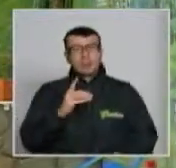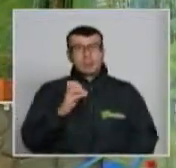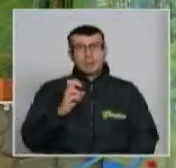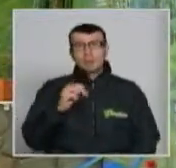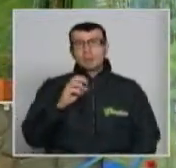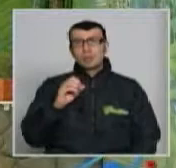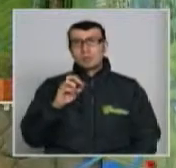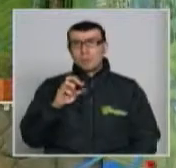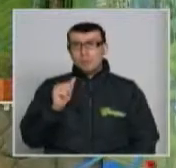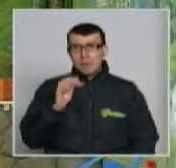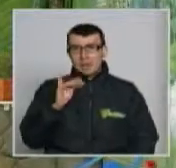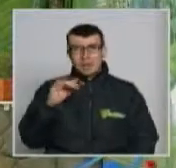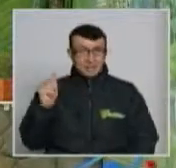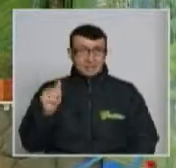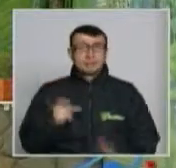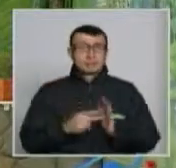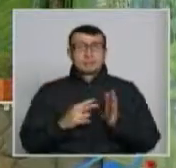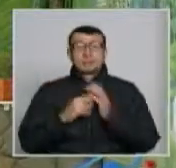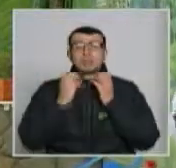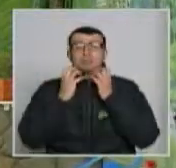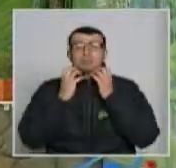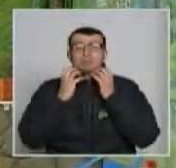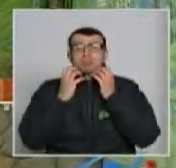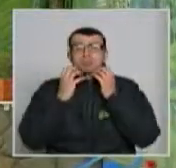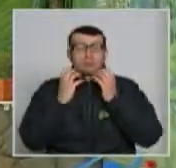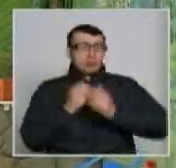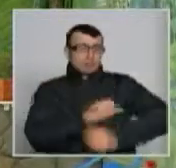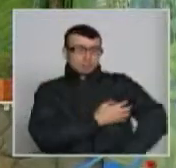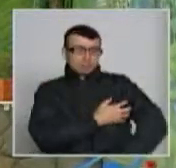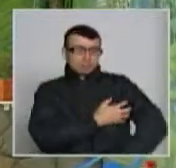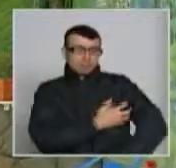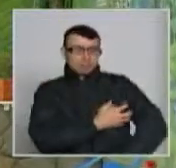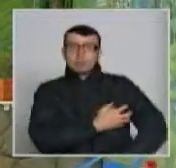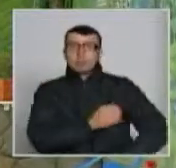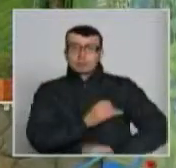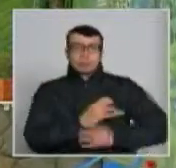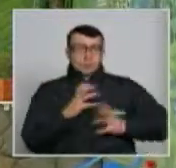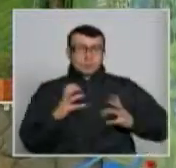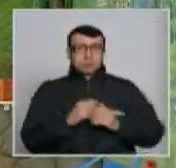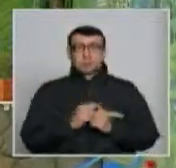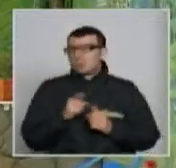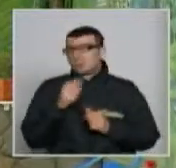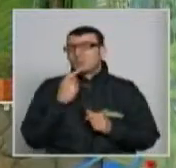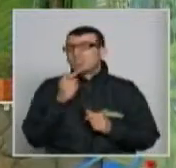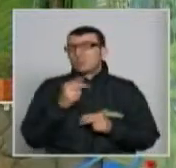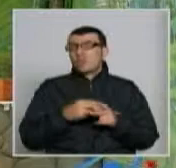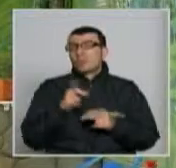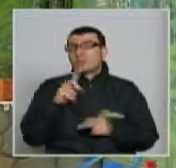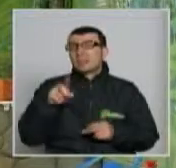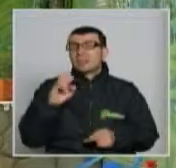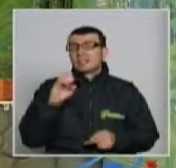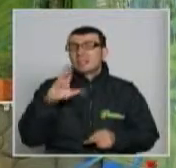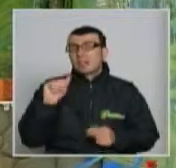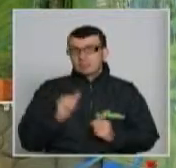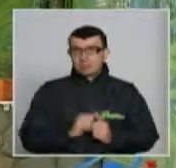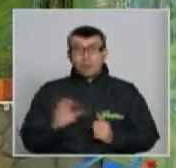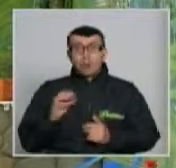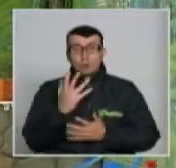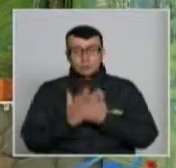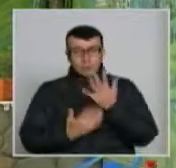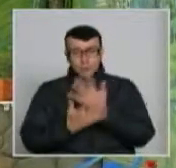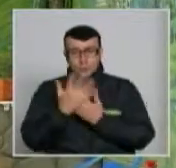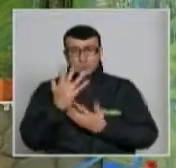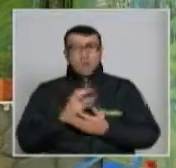ganglios inflamados, que muchos de ustedes, vuelvo y repito, llaman secas. En los procesos infecciosos de las manos o del